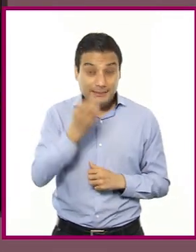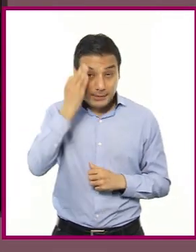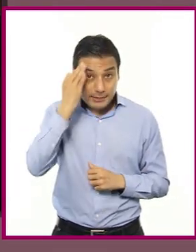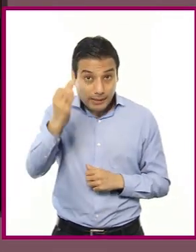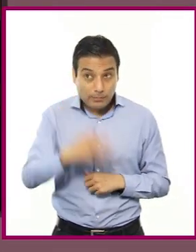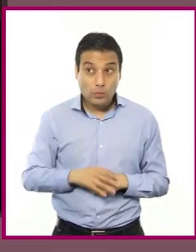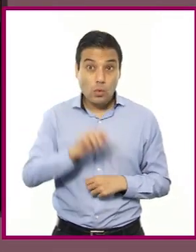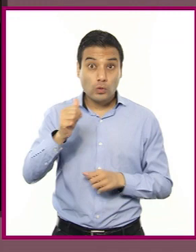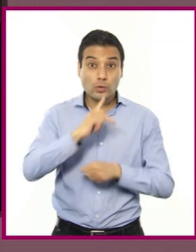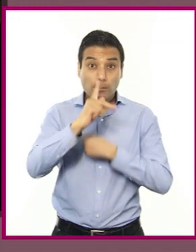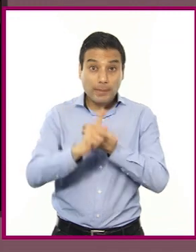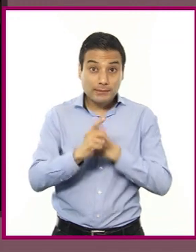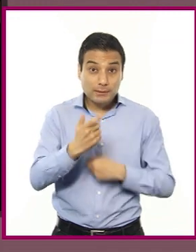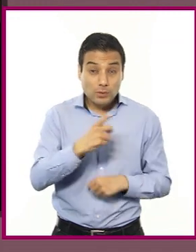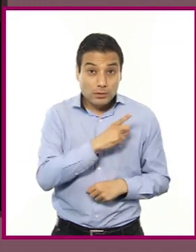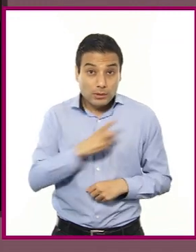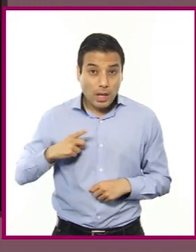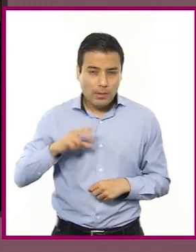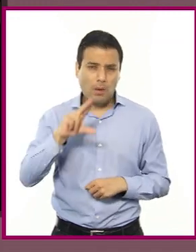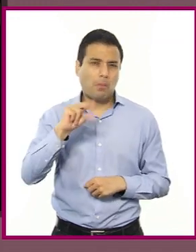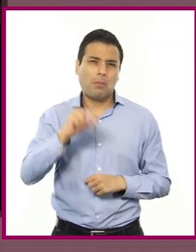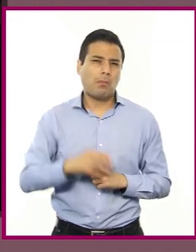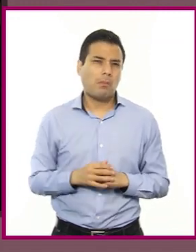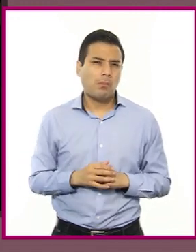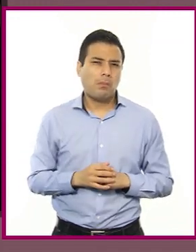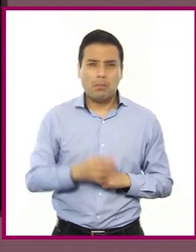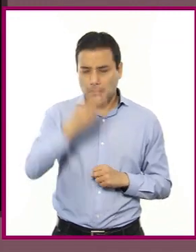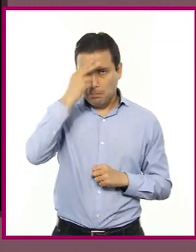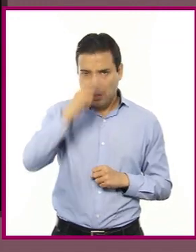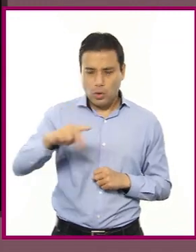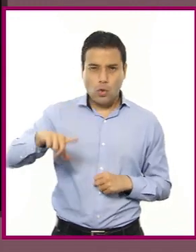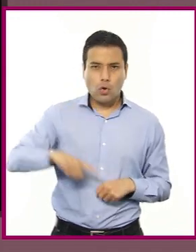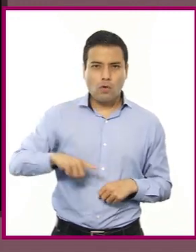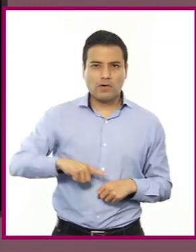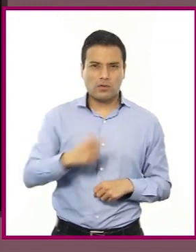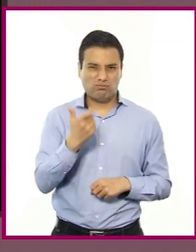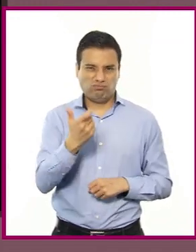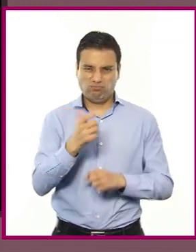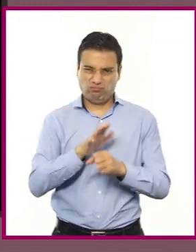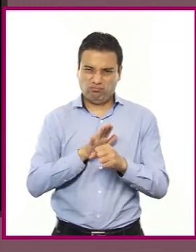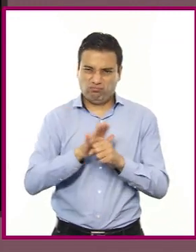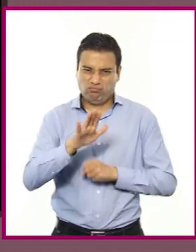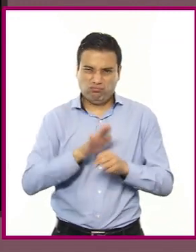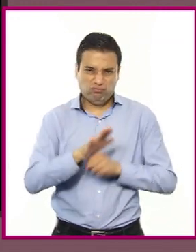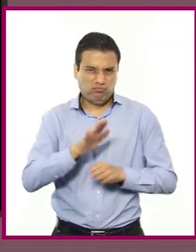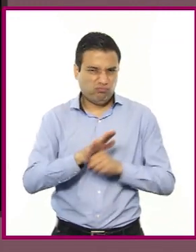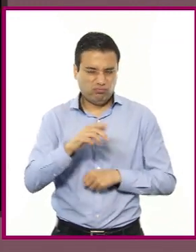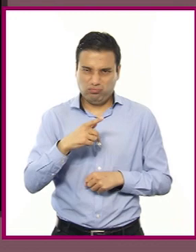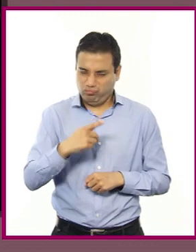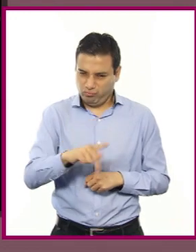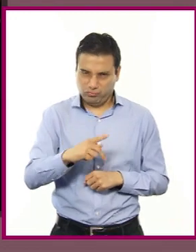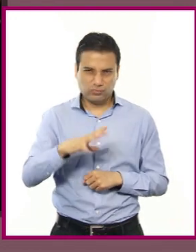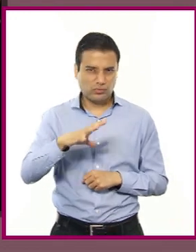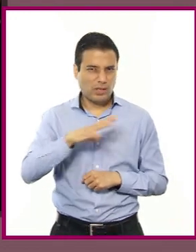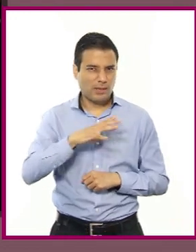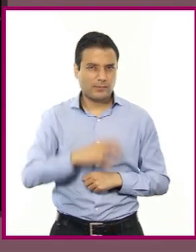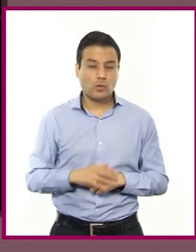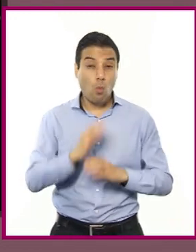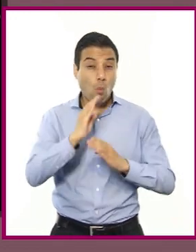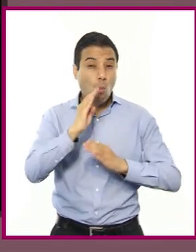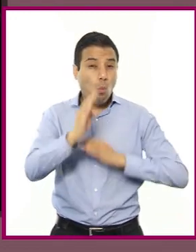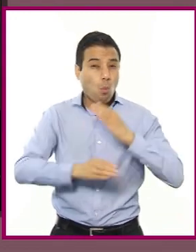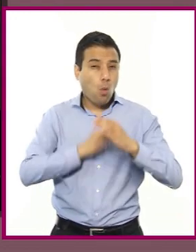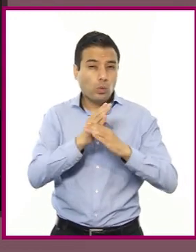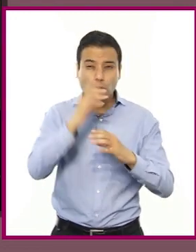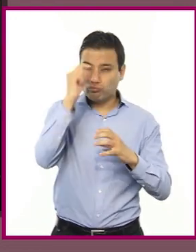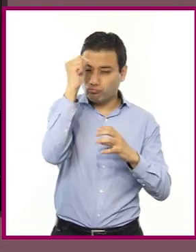deuda externa, México se bastaba con sus propios recursos en un ambiente mundial en donde el crecimiento era la pauta